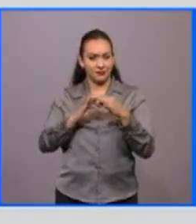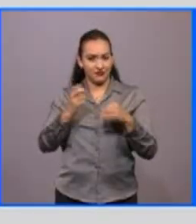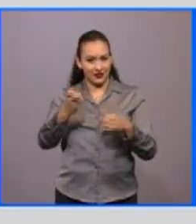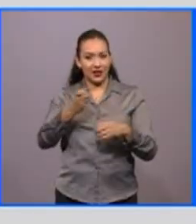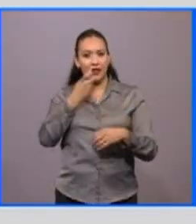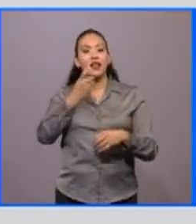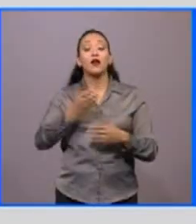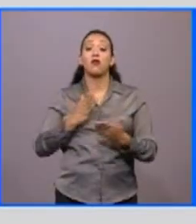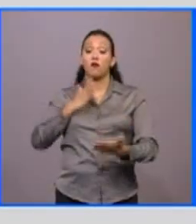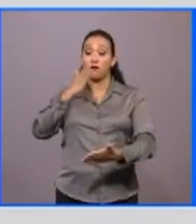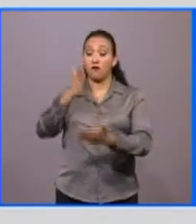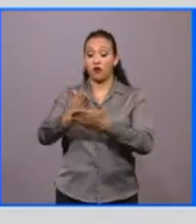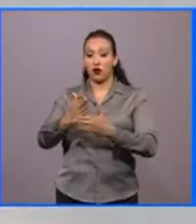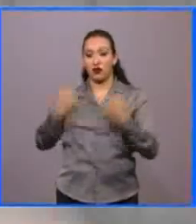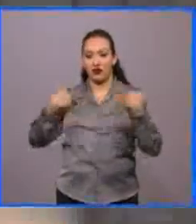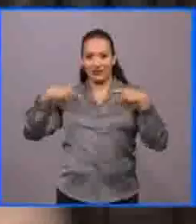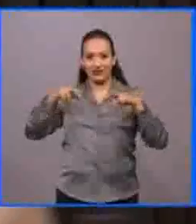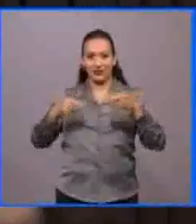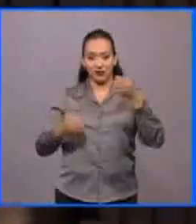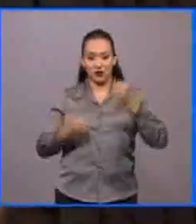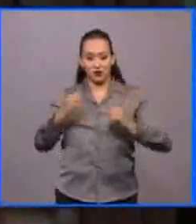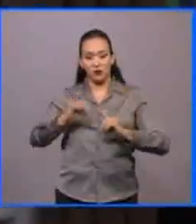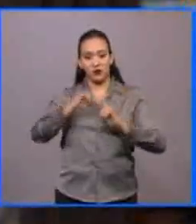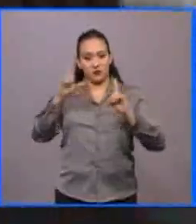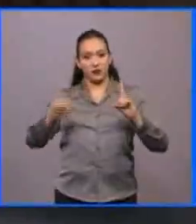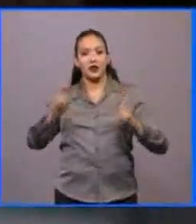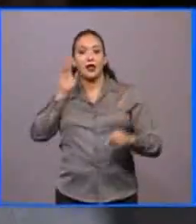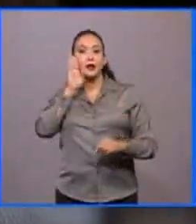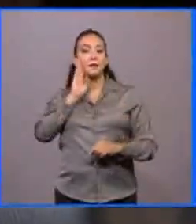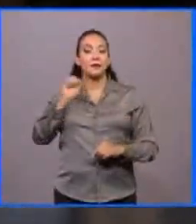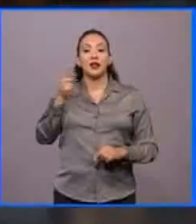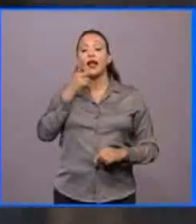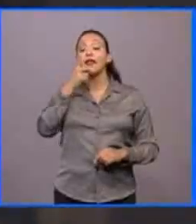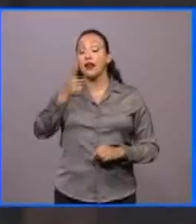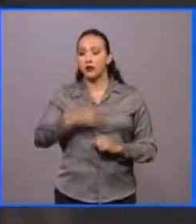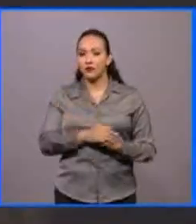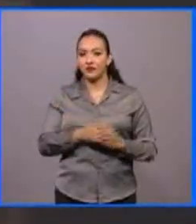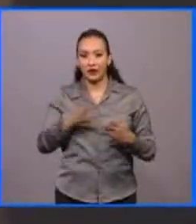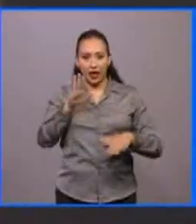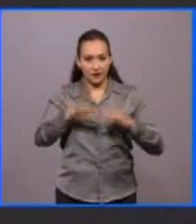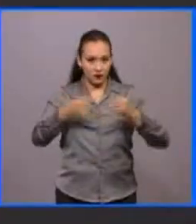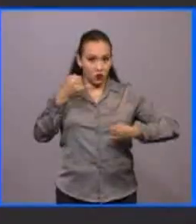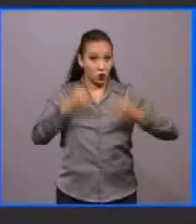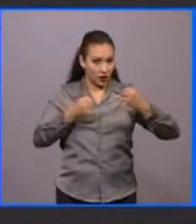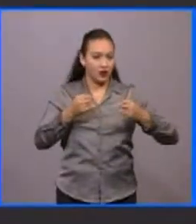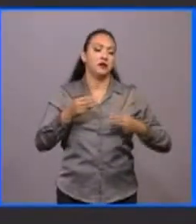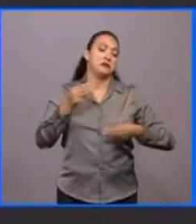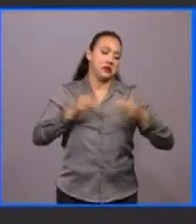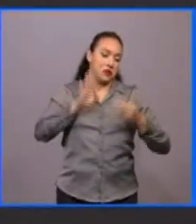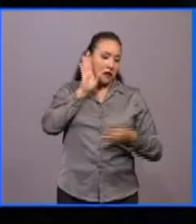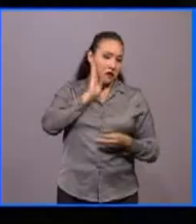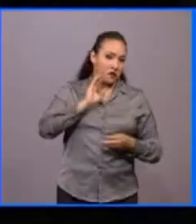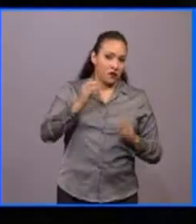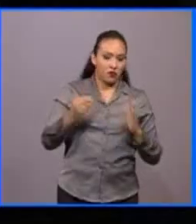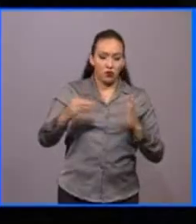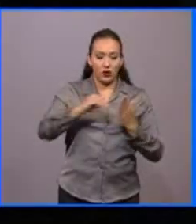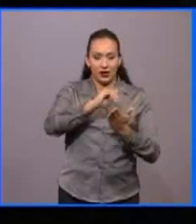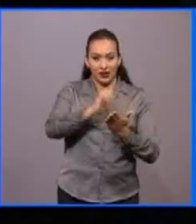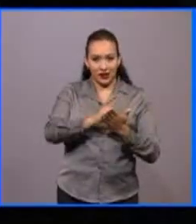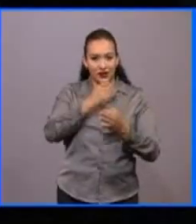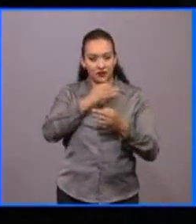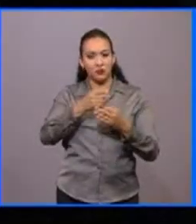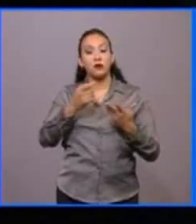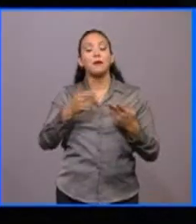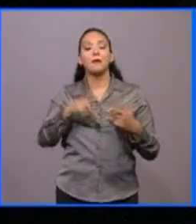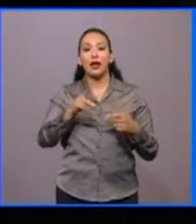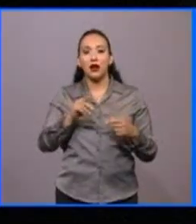con la representación de la Suprema Corte, indicó que, no obstante que los juzgadores no diseñan políticas públicas, al Poder